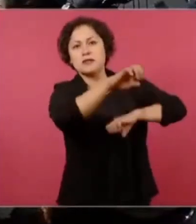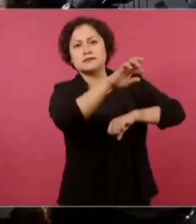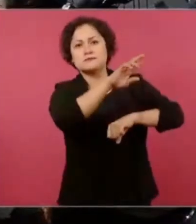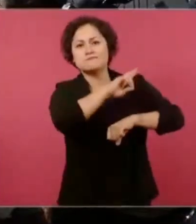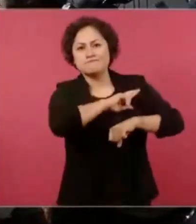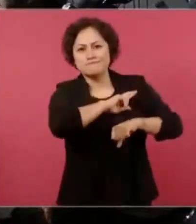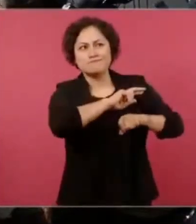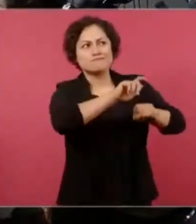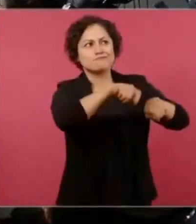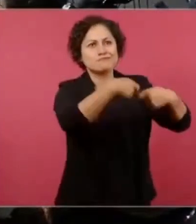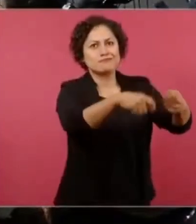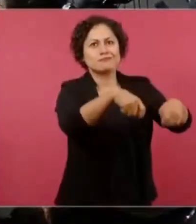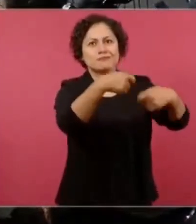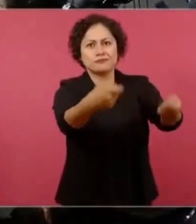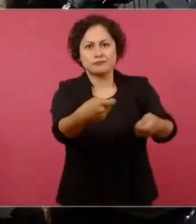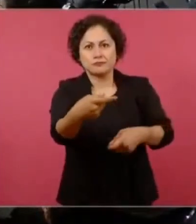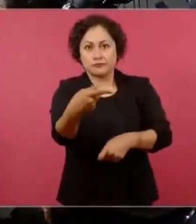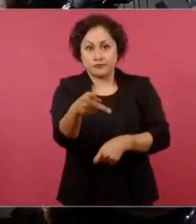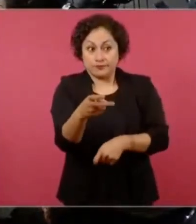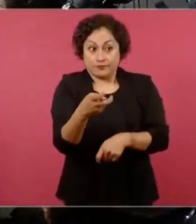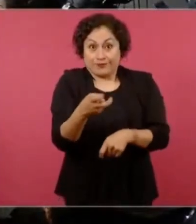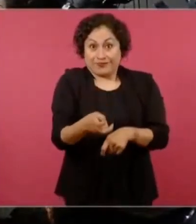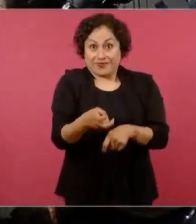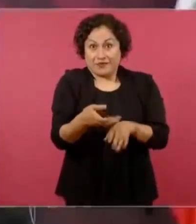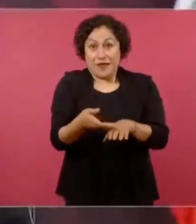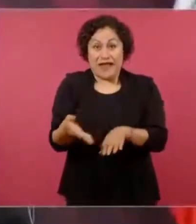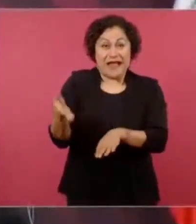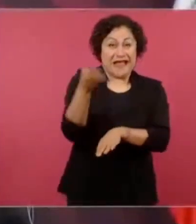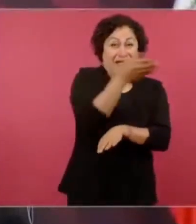los gobiernos posrevolucionarios,